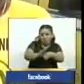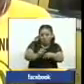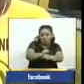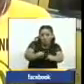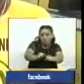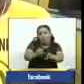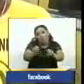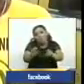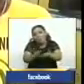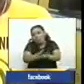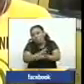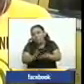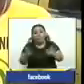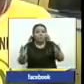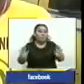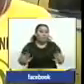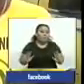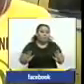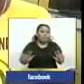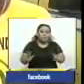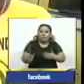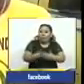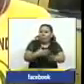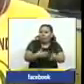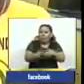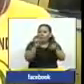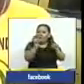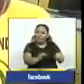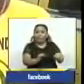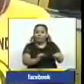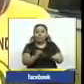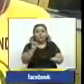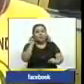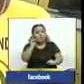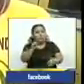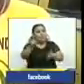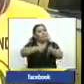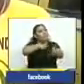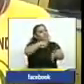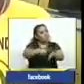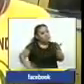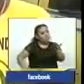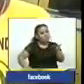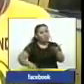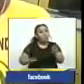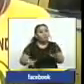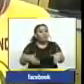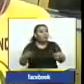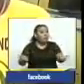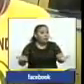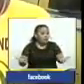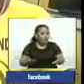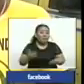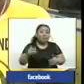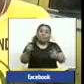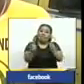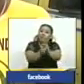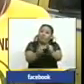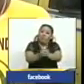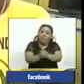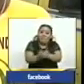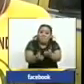no va a funcionar. Pero independientemente dejemos de eso. Es un producto prohibido que ha traído pues consecuencias